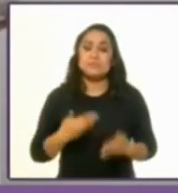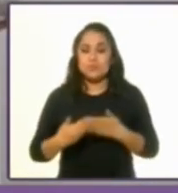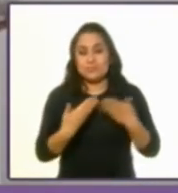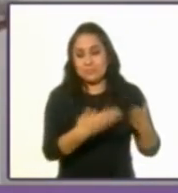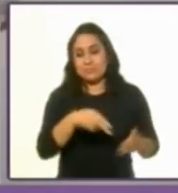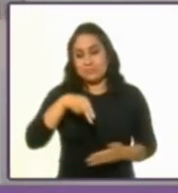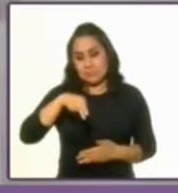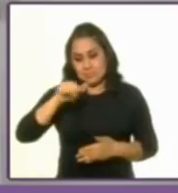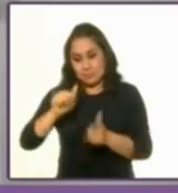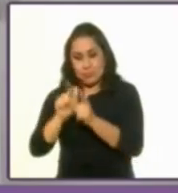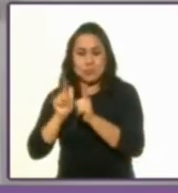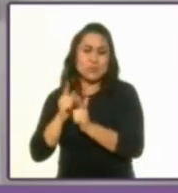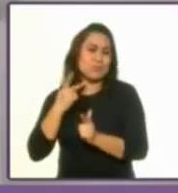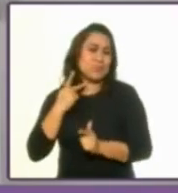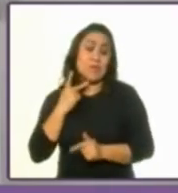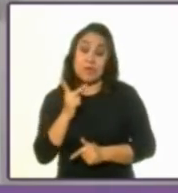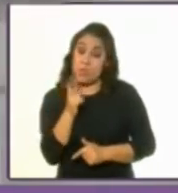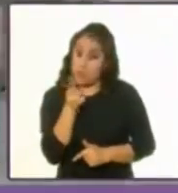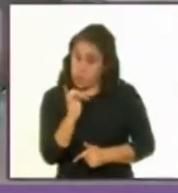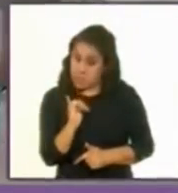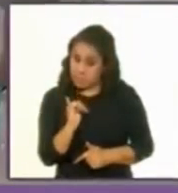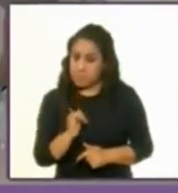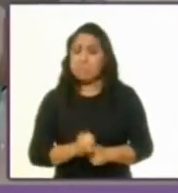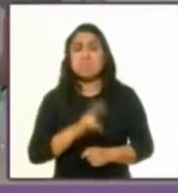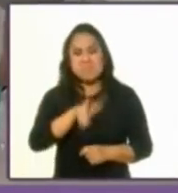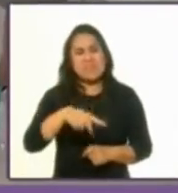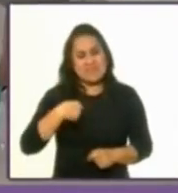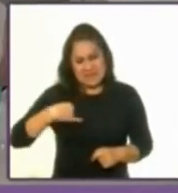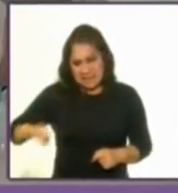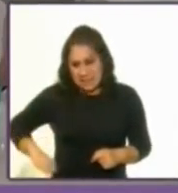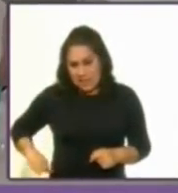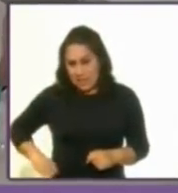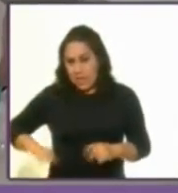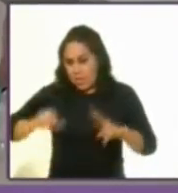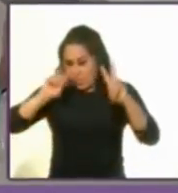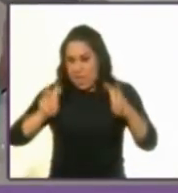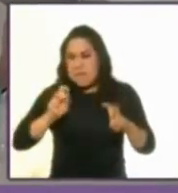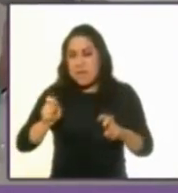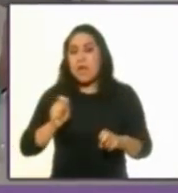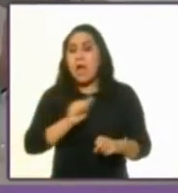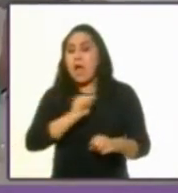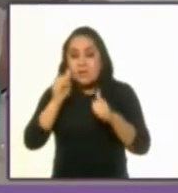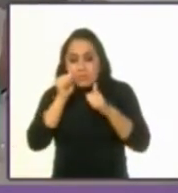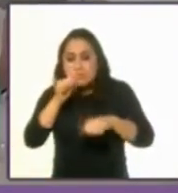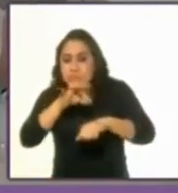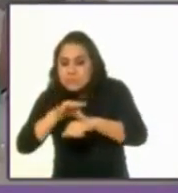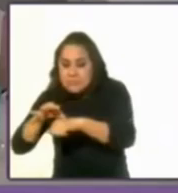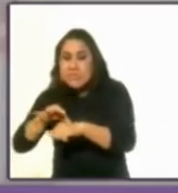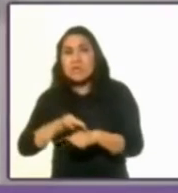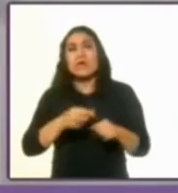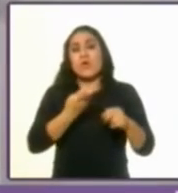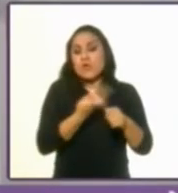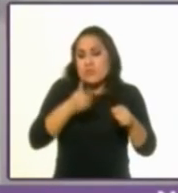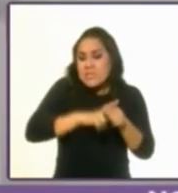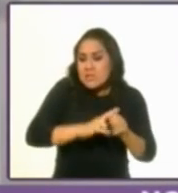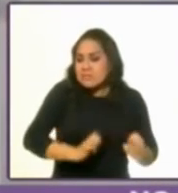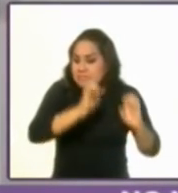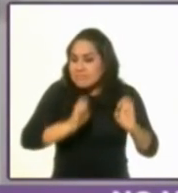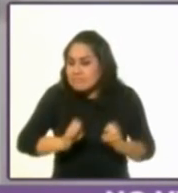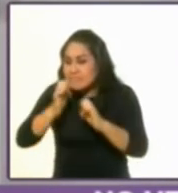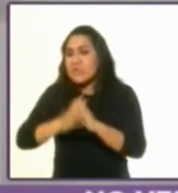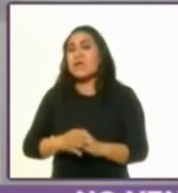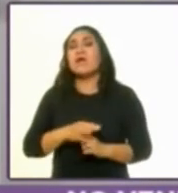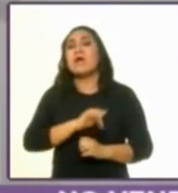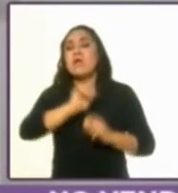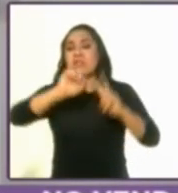purificación carpinteyro y seguimos interesados en este tema de salud instalación hospitalaria el tema de las adicciones en